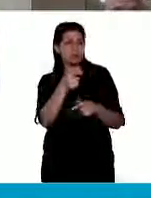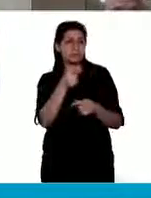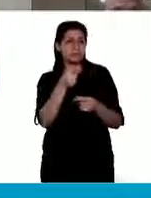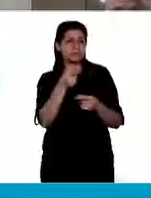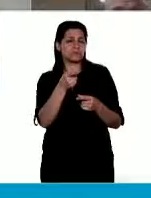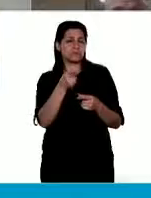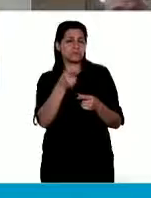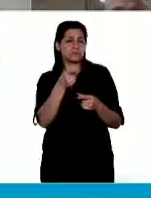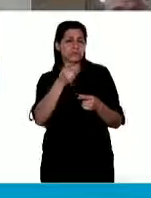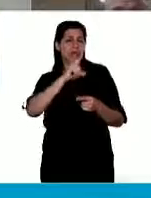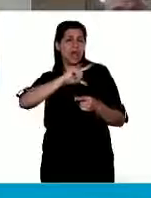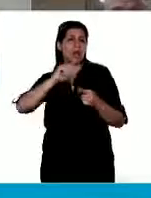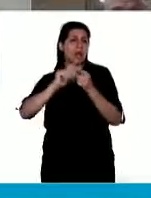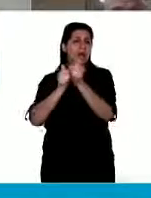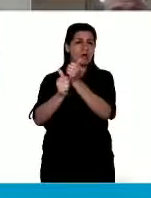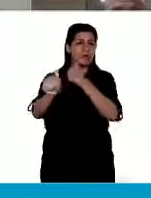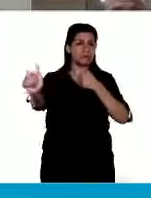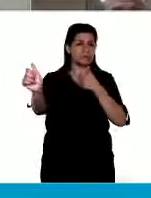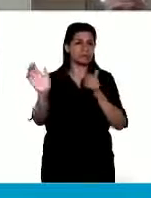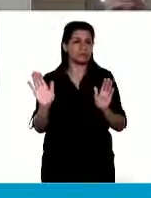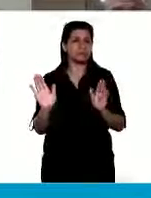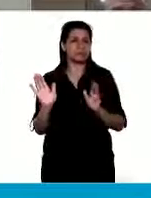distancia. Pudimos incorporar